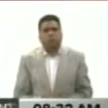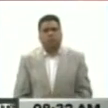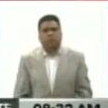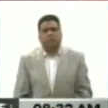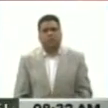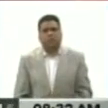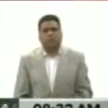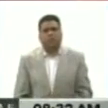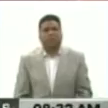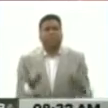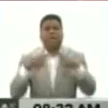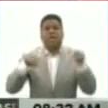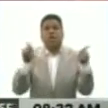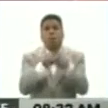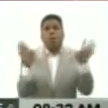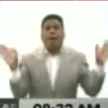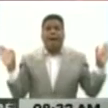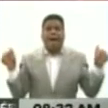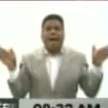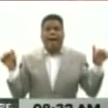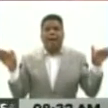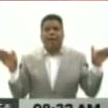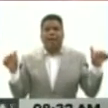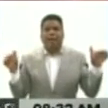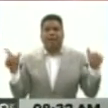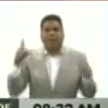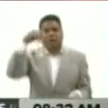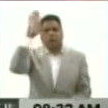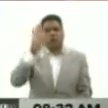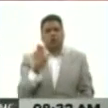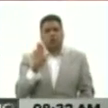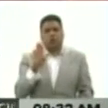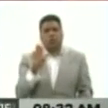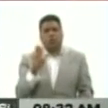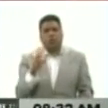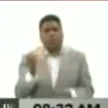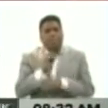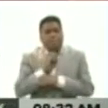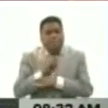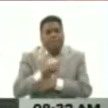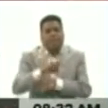fue como un ángel que Dios me mandó para sacarme del lodo donde yo estuve metido.